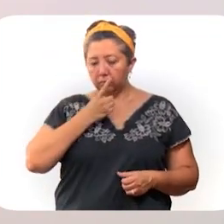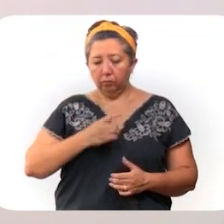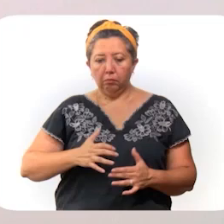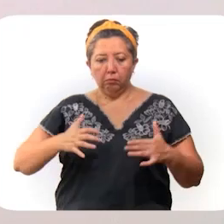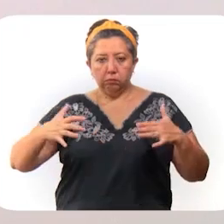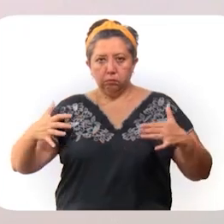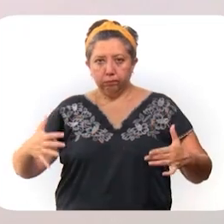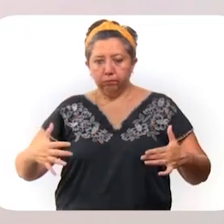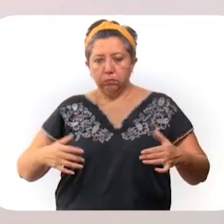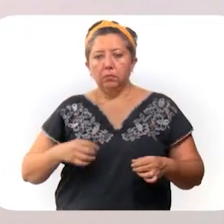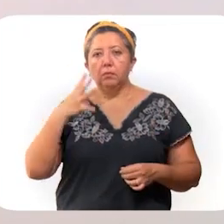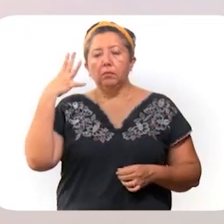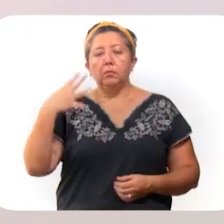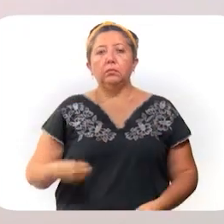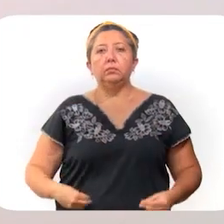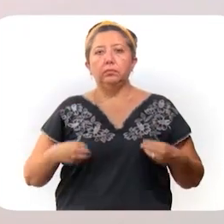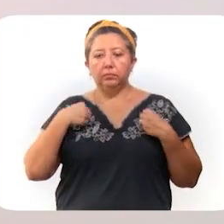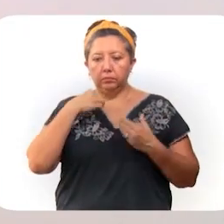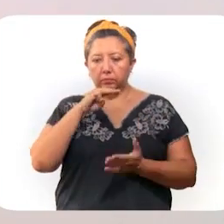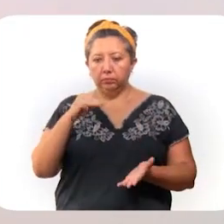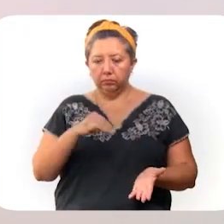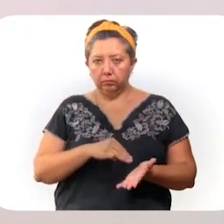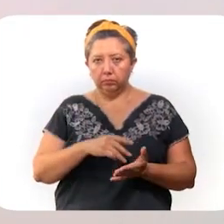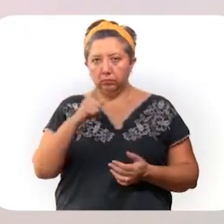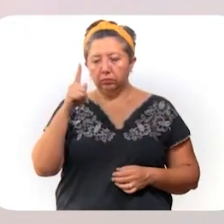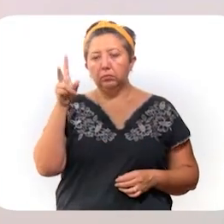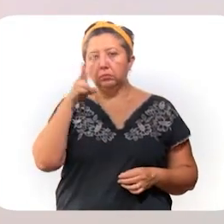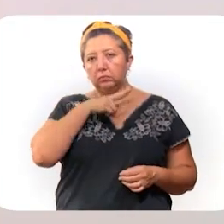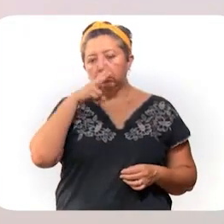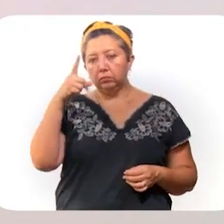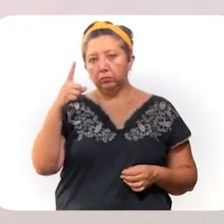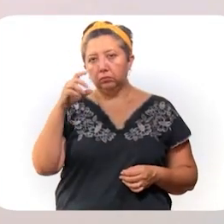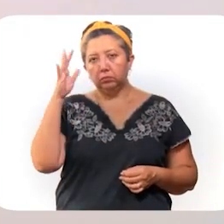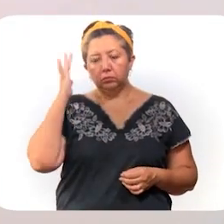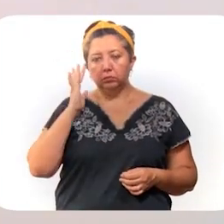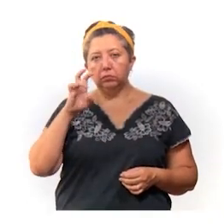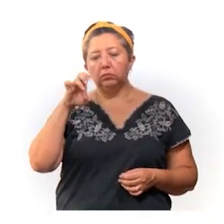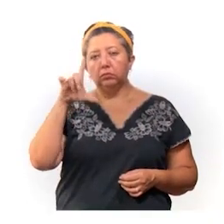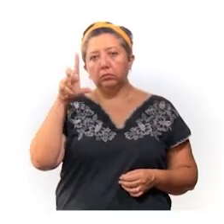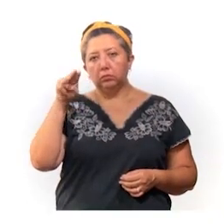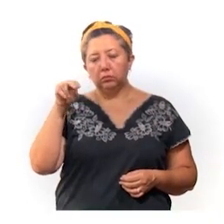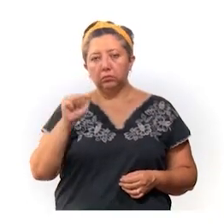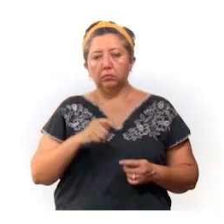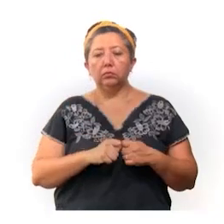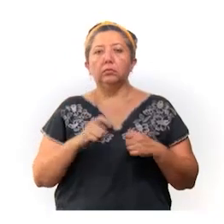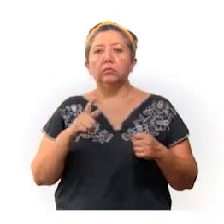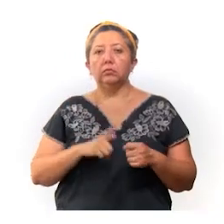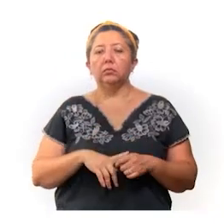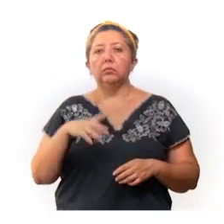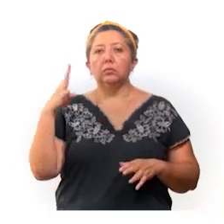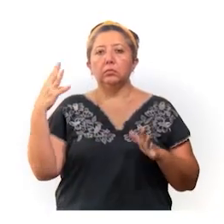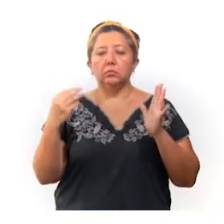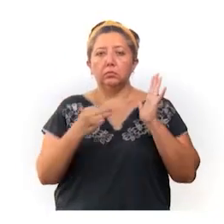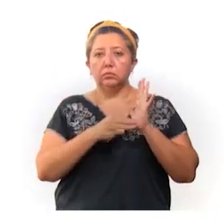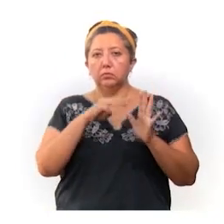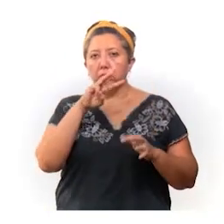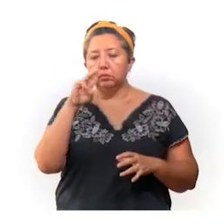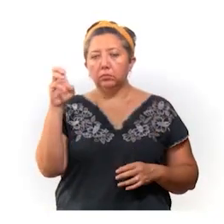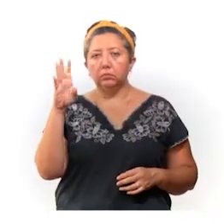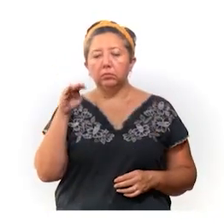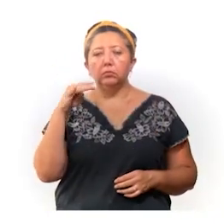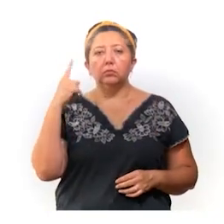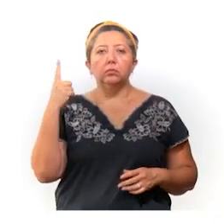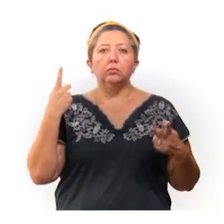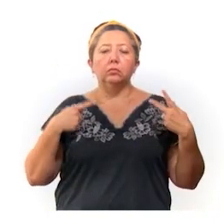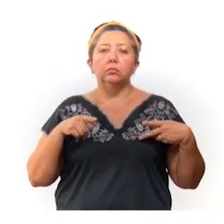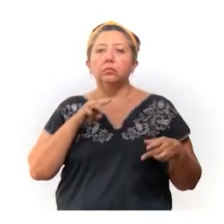y obesidad. 8 residían en Mérida, 1 en Valladolid y 1 en Santa Elena. En total, son 4.391